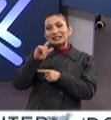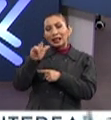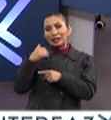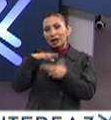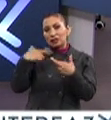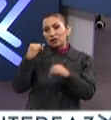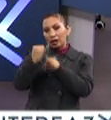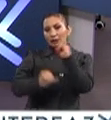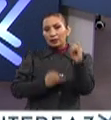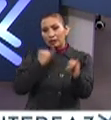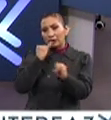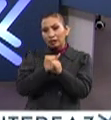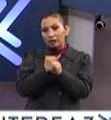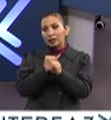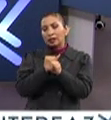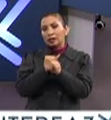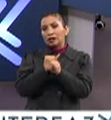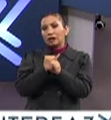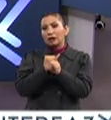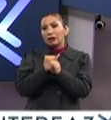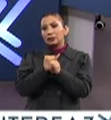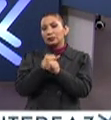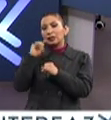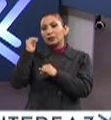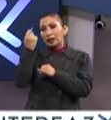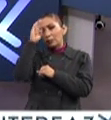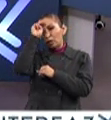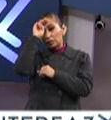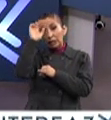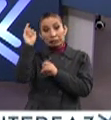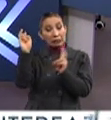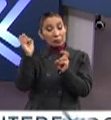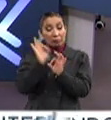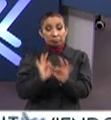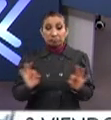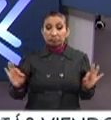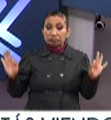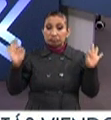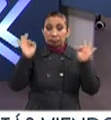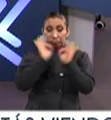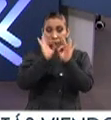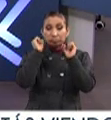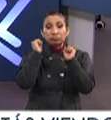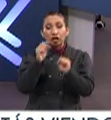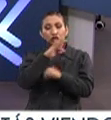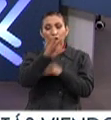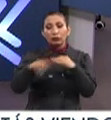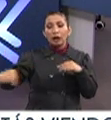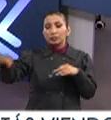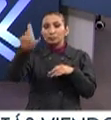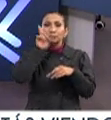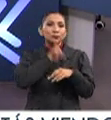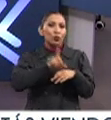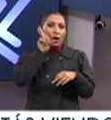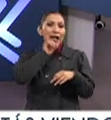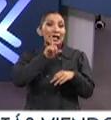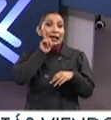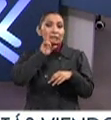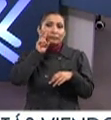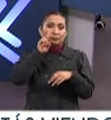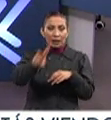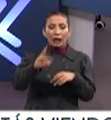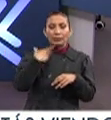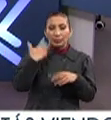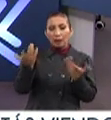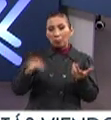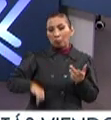Relaciones Internacionales, que estudia Relaciones Internacionales del Tecnológico de Monterrey, un tema fundamental que seguramente todas las mujeres del país que estén viendo esto